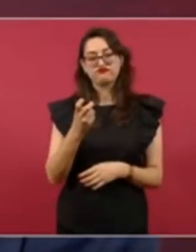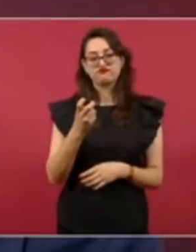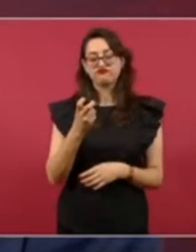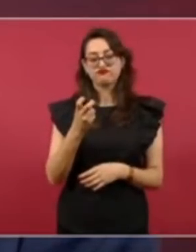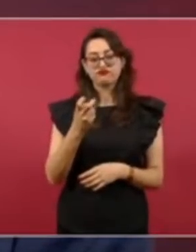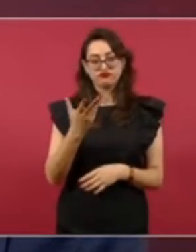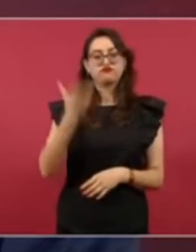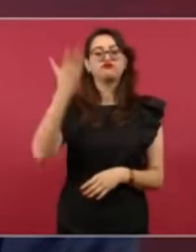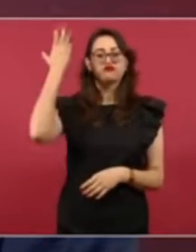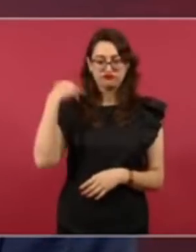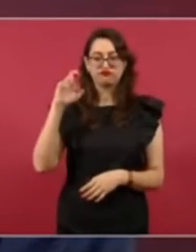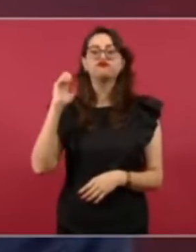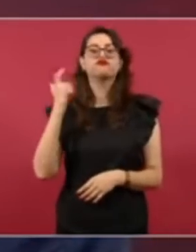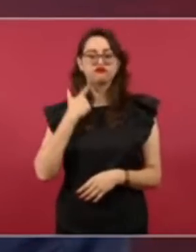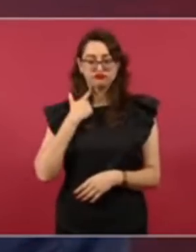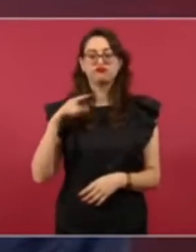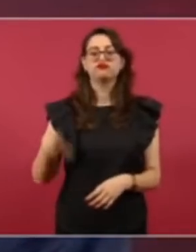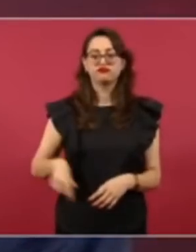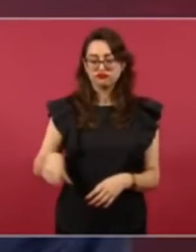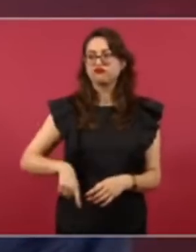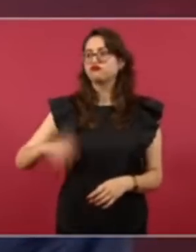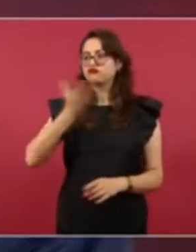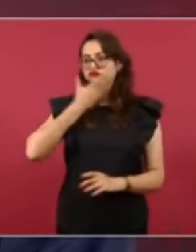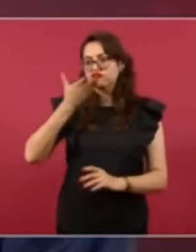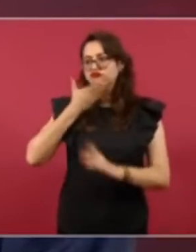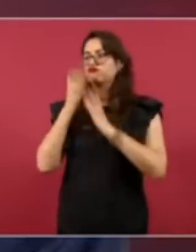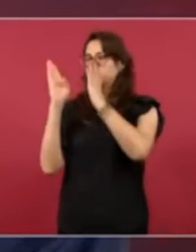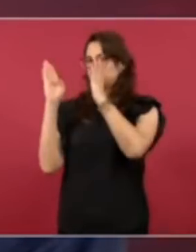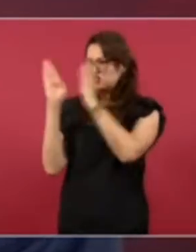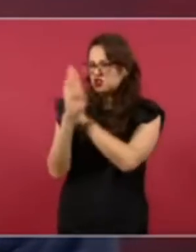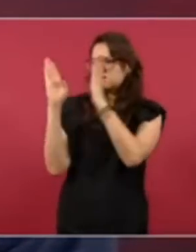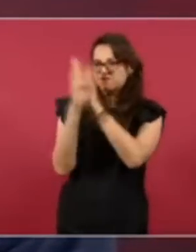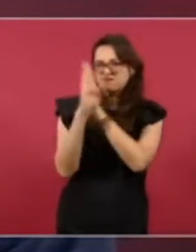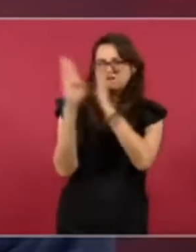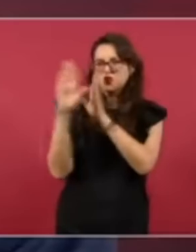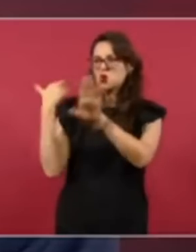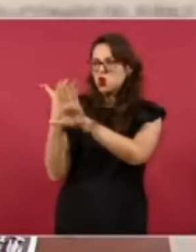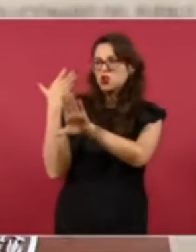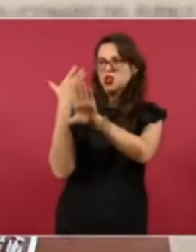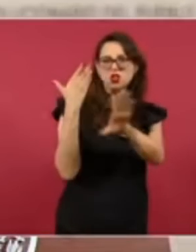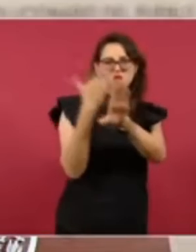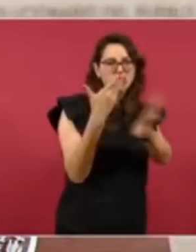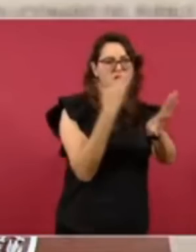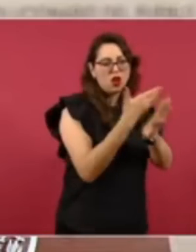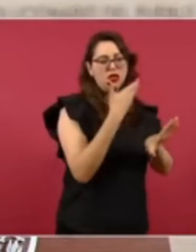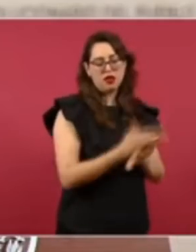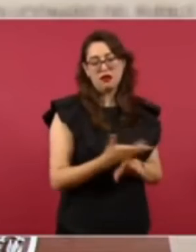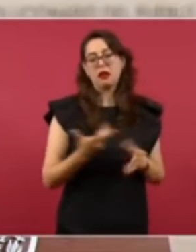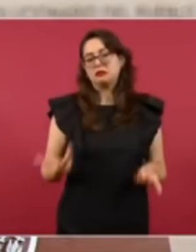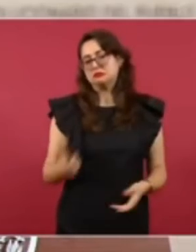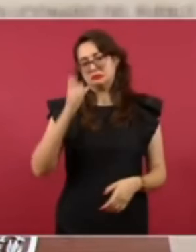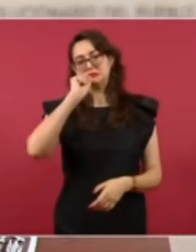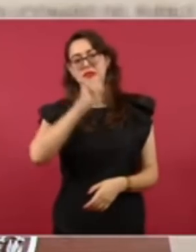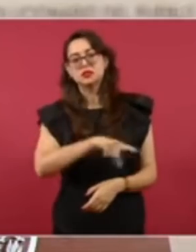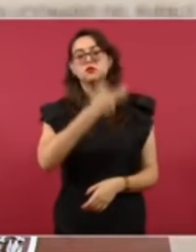las conversaciones con Germán Larrea. Fue un intento de